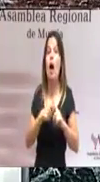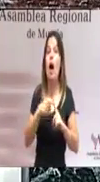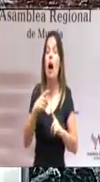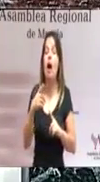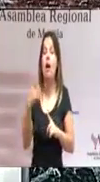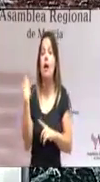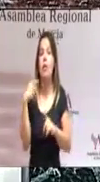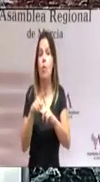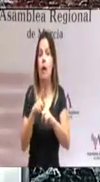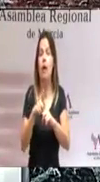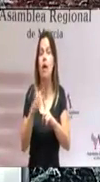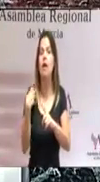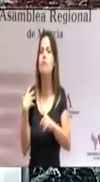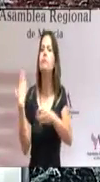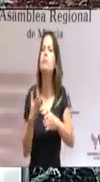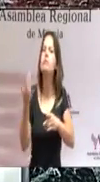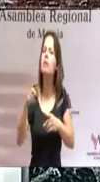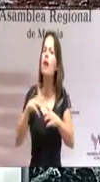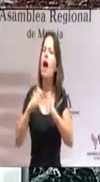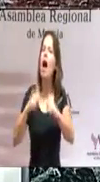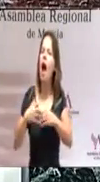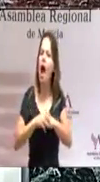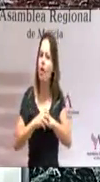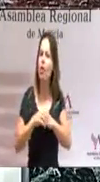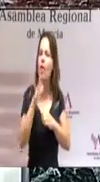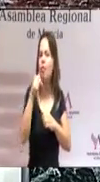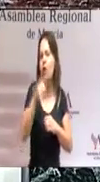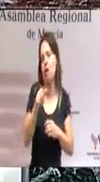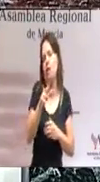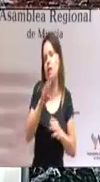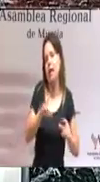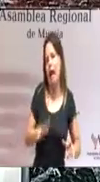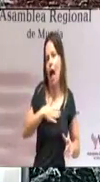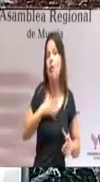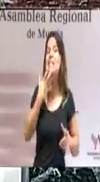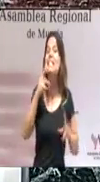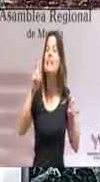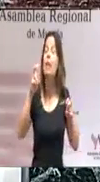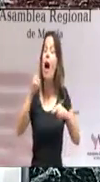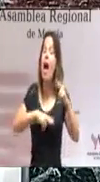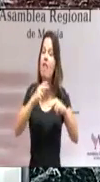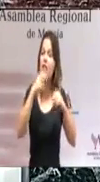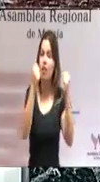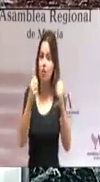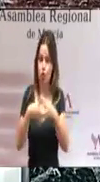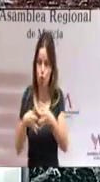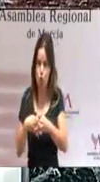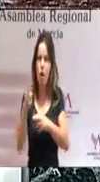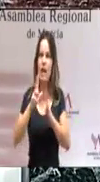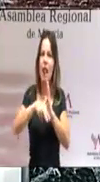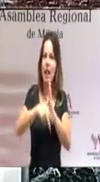una gran aliada de esta tierra en general y de Gran Menor en particular. Y si hablamos de infraestructuras y de retrasos, tiene también